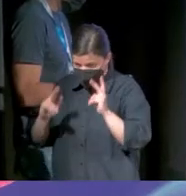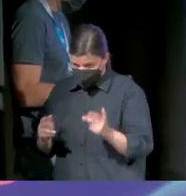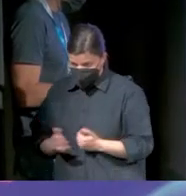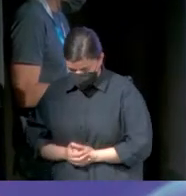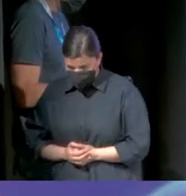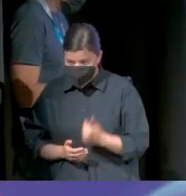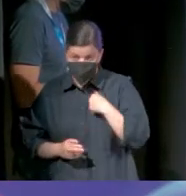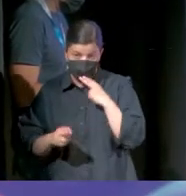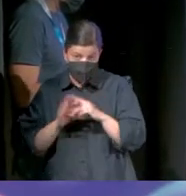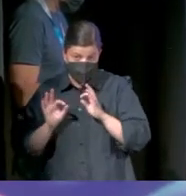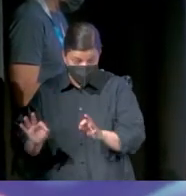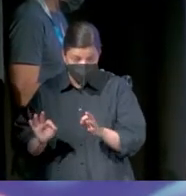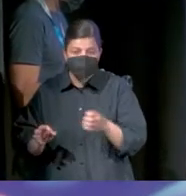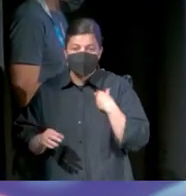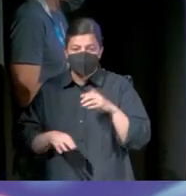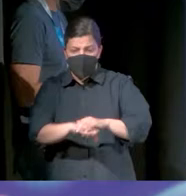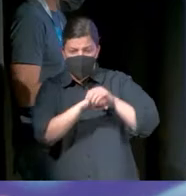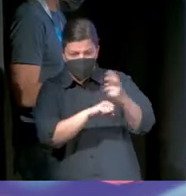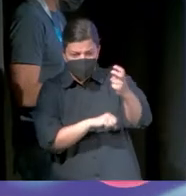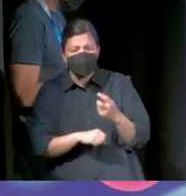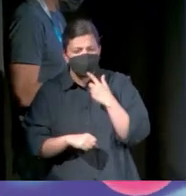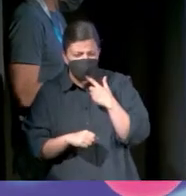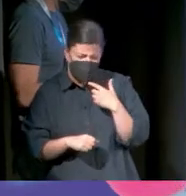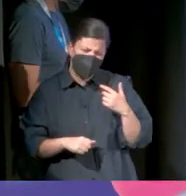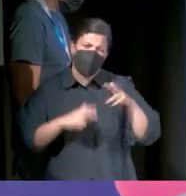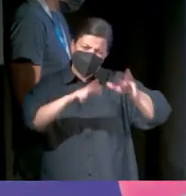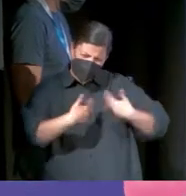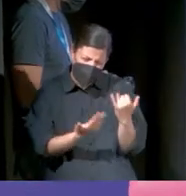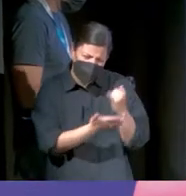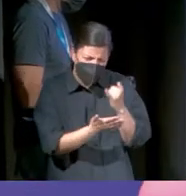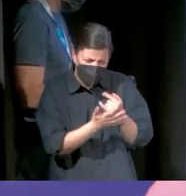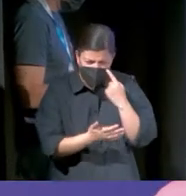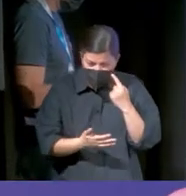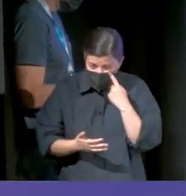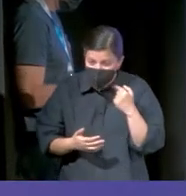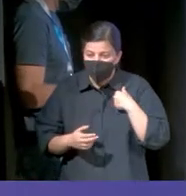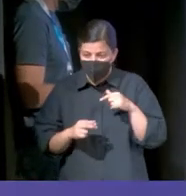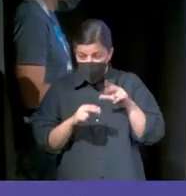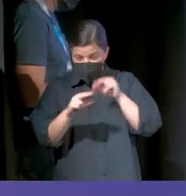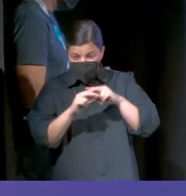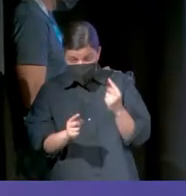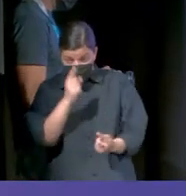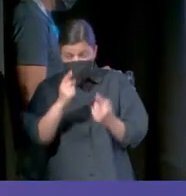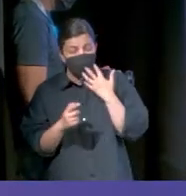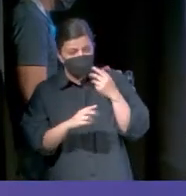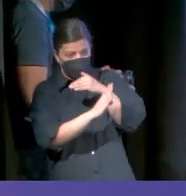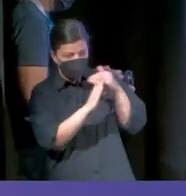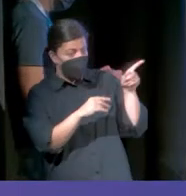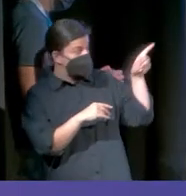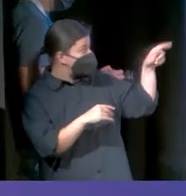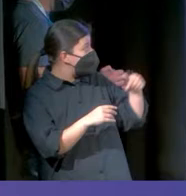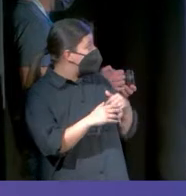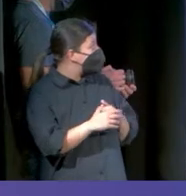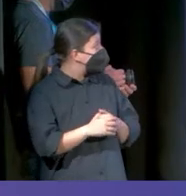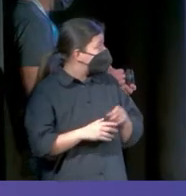todo yo cuando hubiera algún colega y tal le dije déjame probar tal no sé qué os voy a poner algún vídeo por ejemplo aquel de medio esa